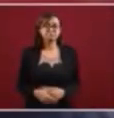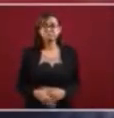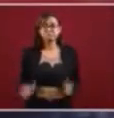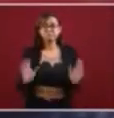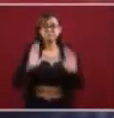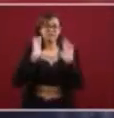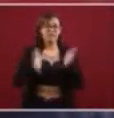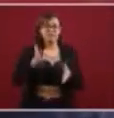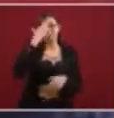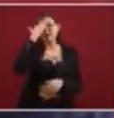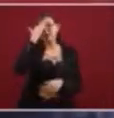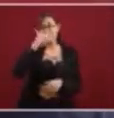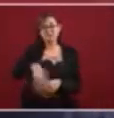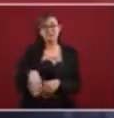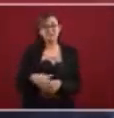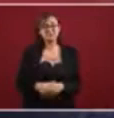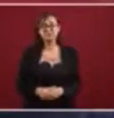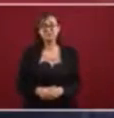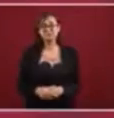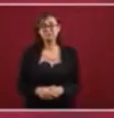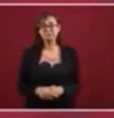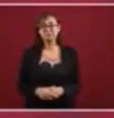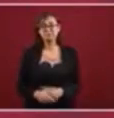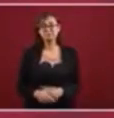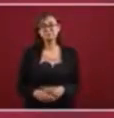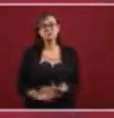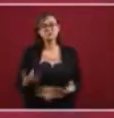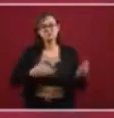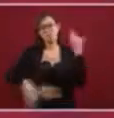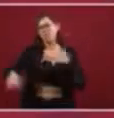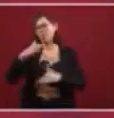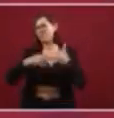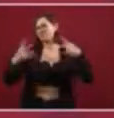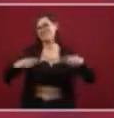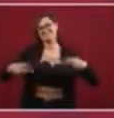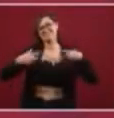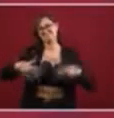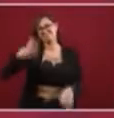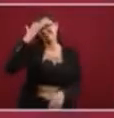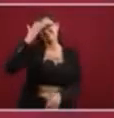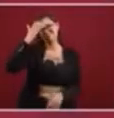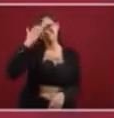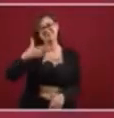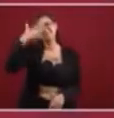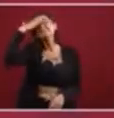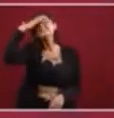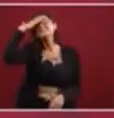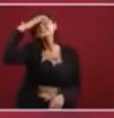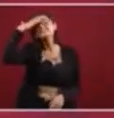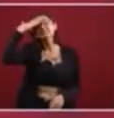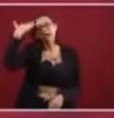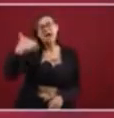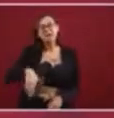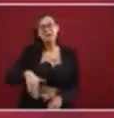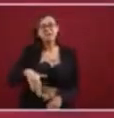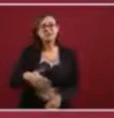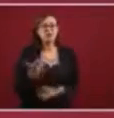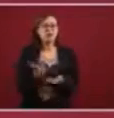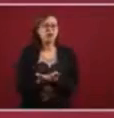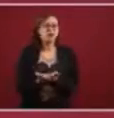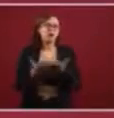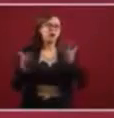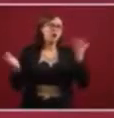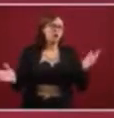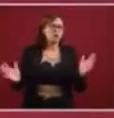sabía, es casi de dominio público, no sé por qué ahora